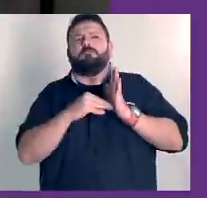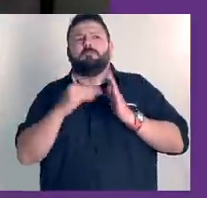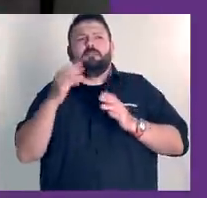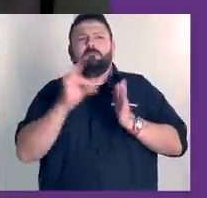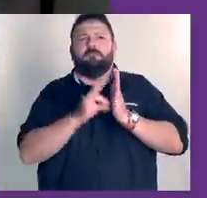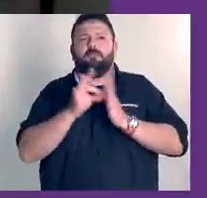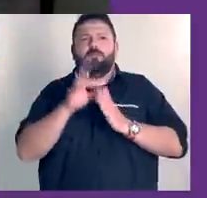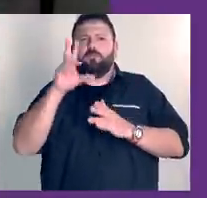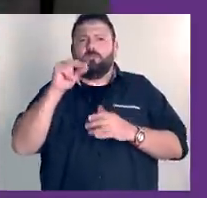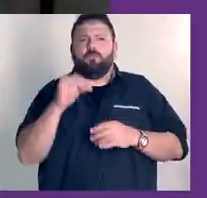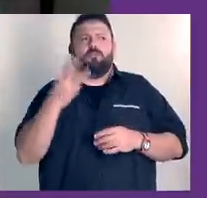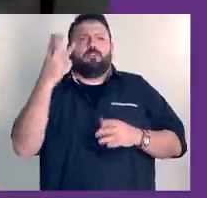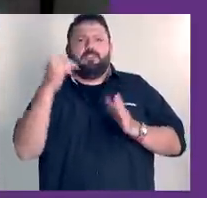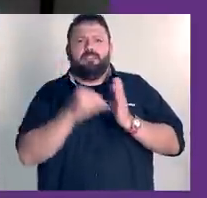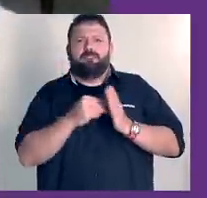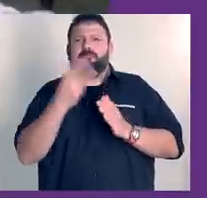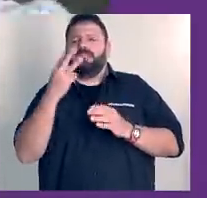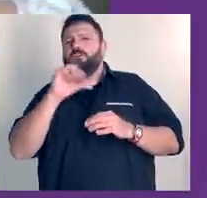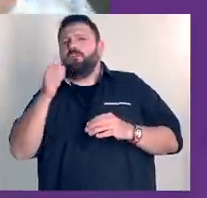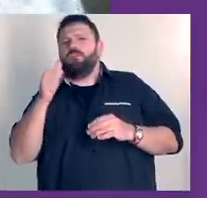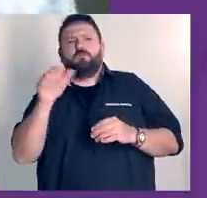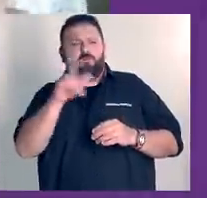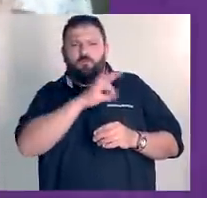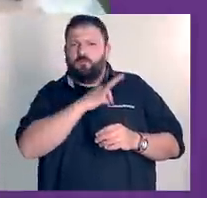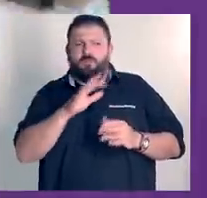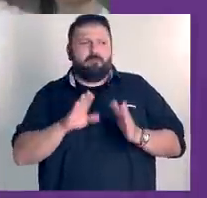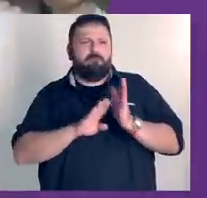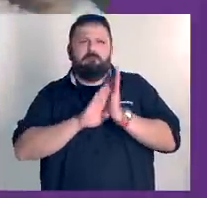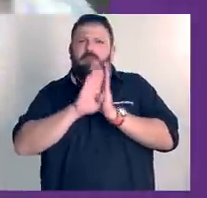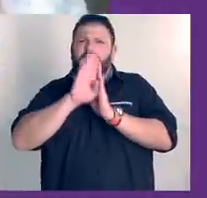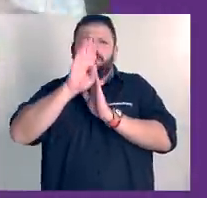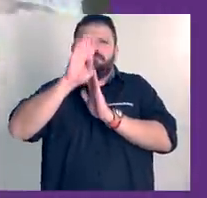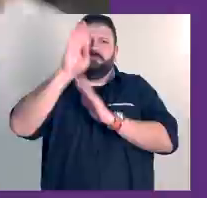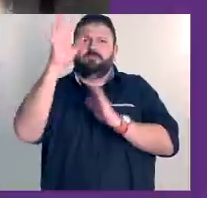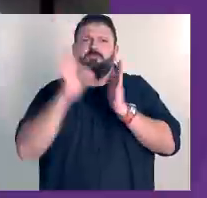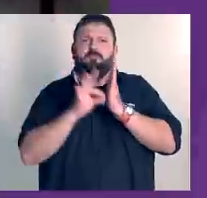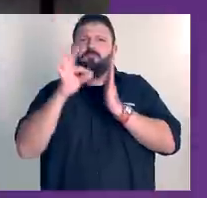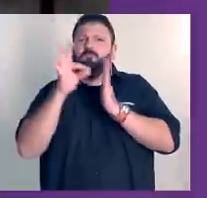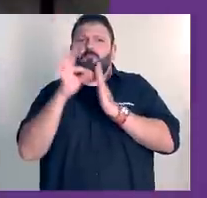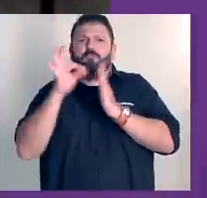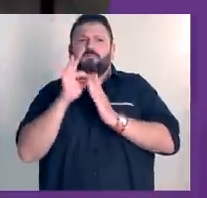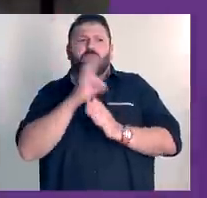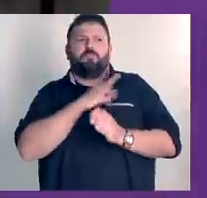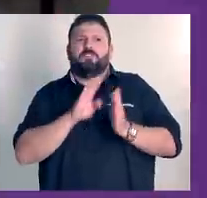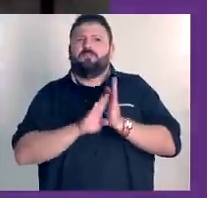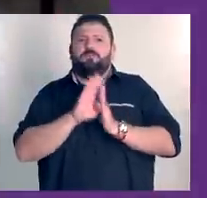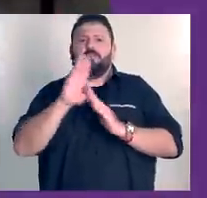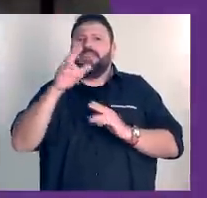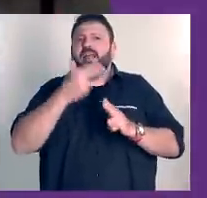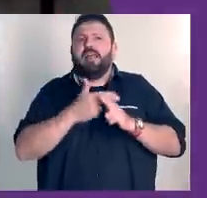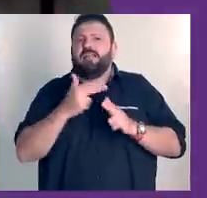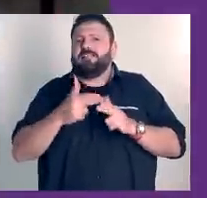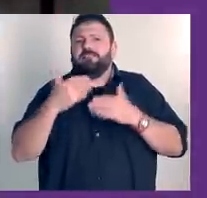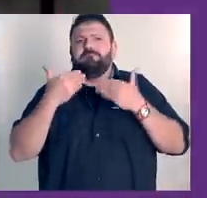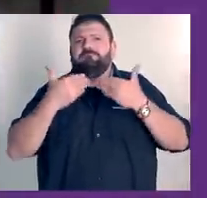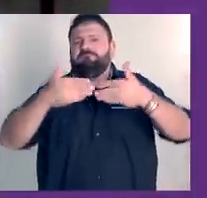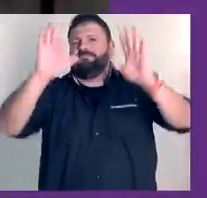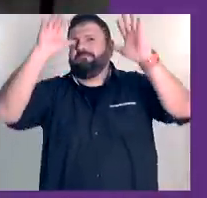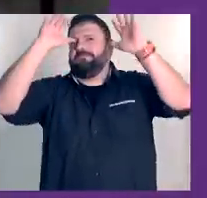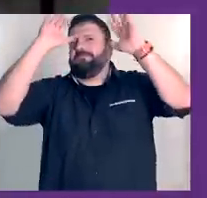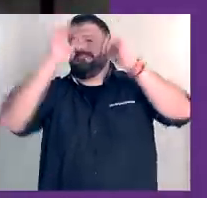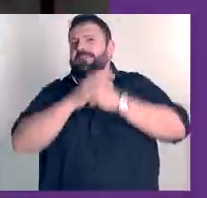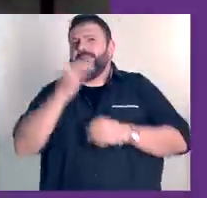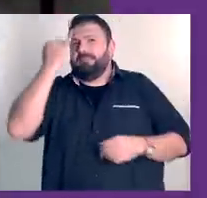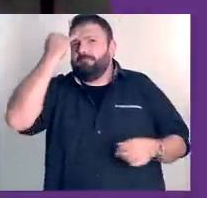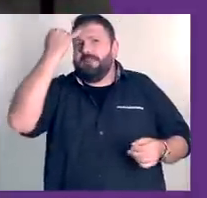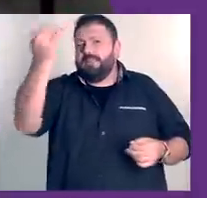y 3,000 el otro, no, vuélate todo lo que puedas, ponte un objetivo y hasta lograrlo. Todos